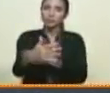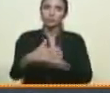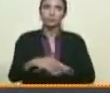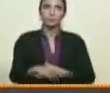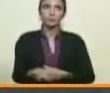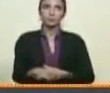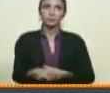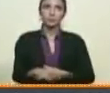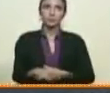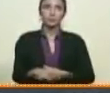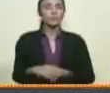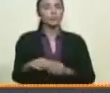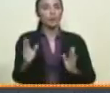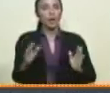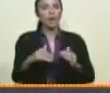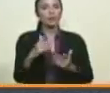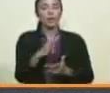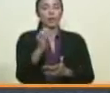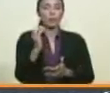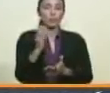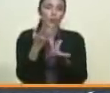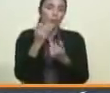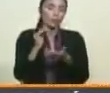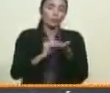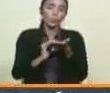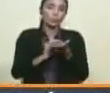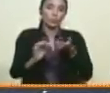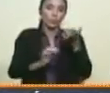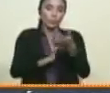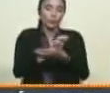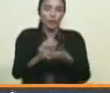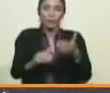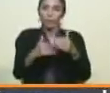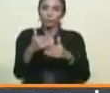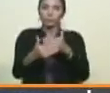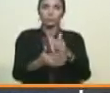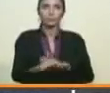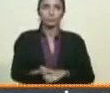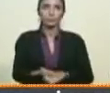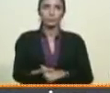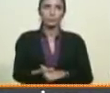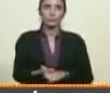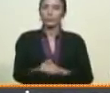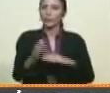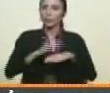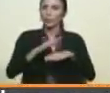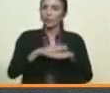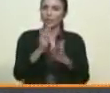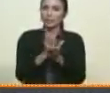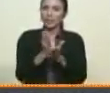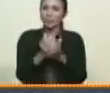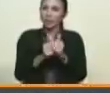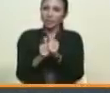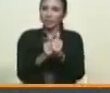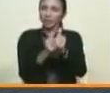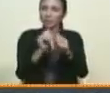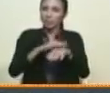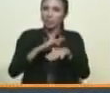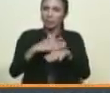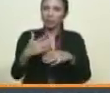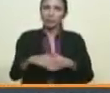en divisas del país para la solución de los problemas porque nos persiguen en el mundo porque nos persigue